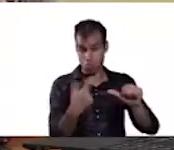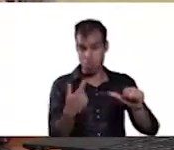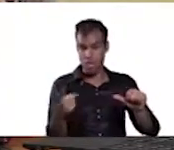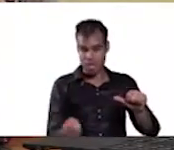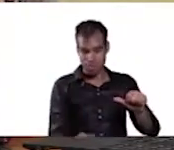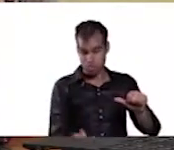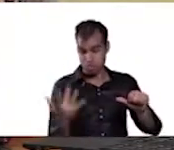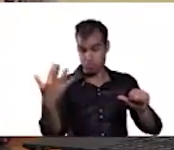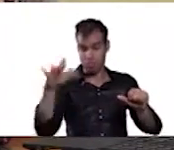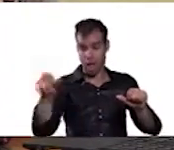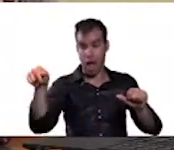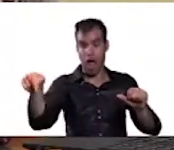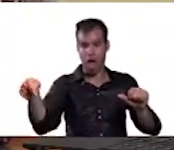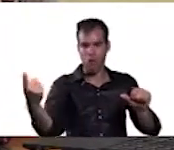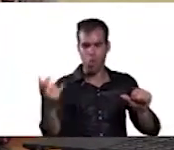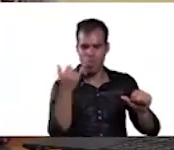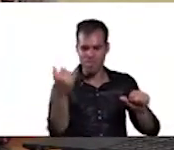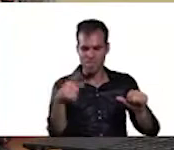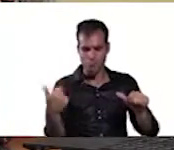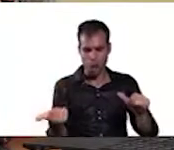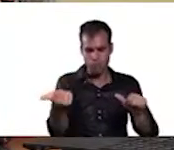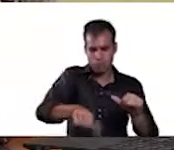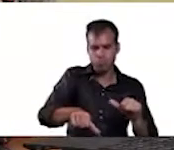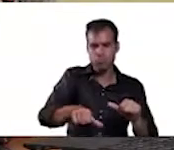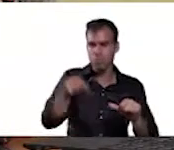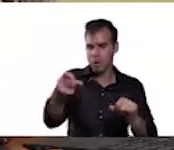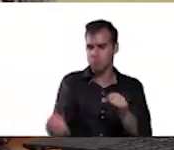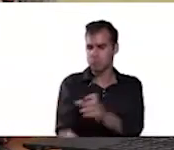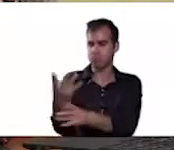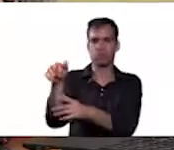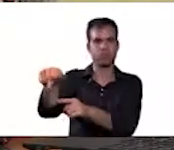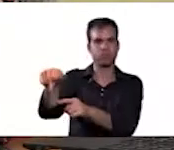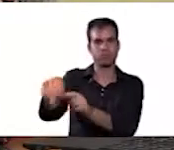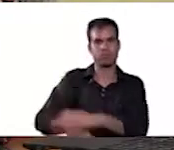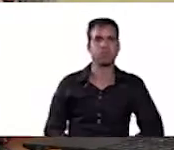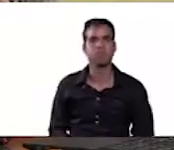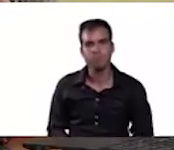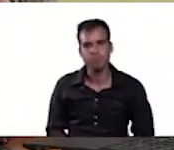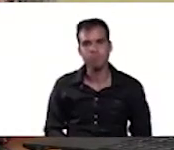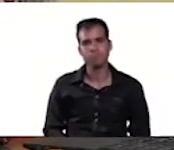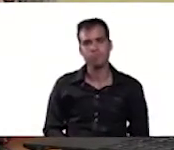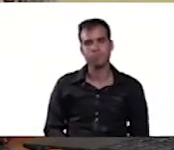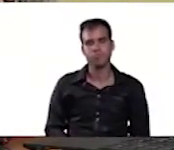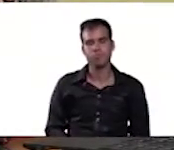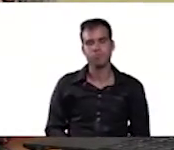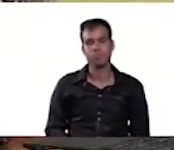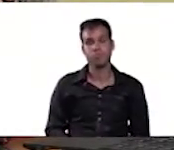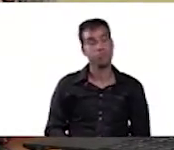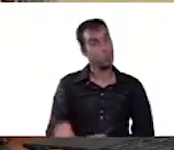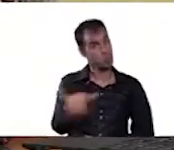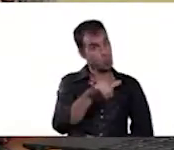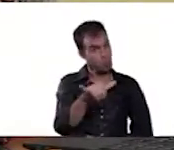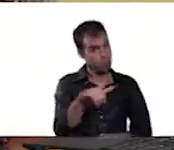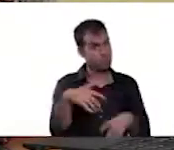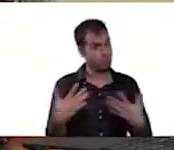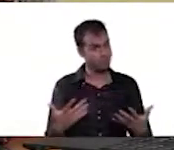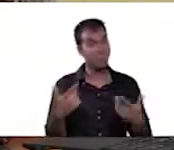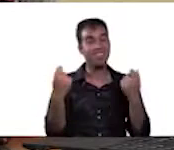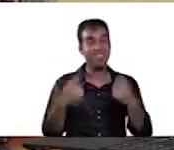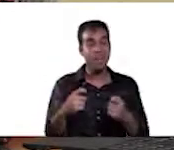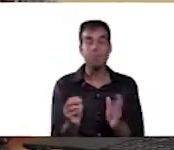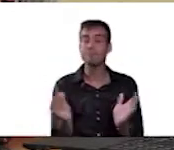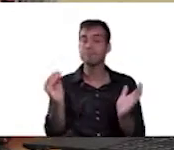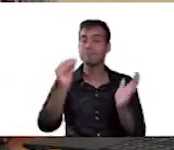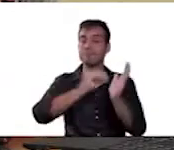usted identifique cuál es la otra sustancia que debe reaccionar. De igual manera, solo debe